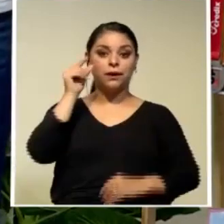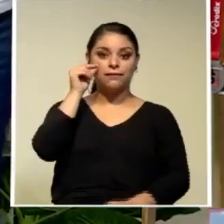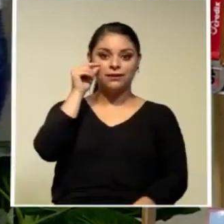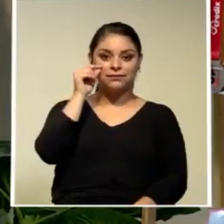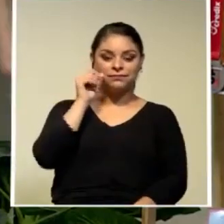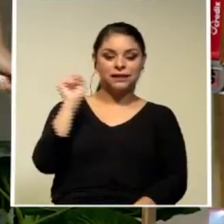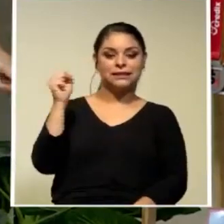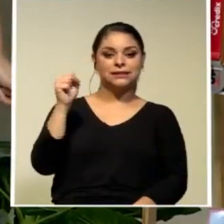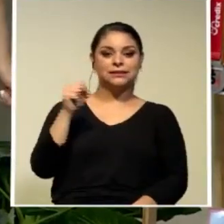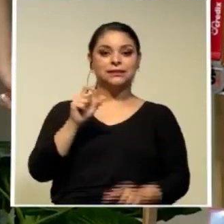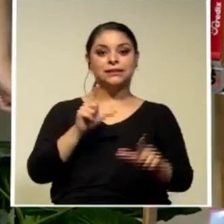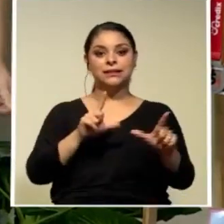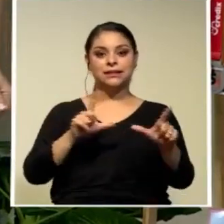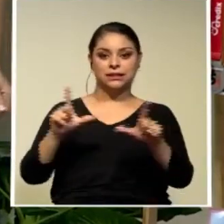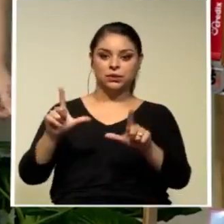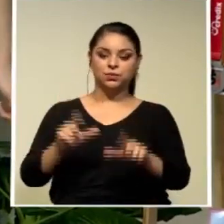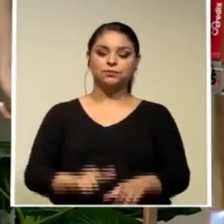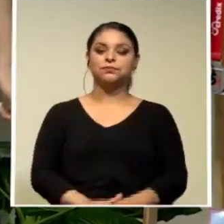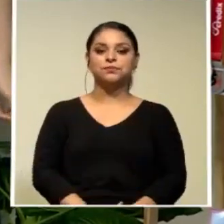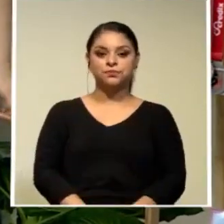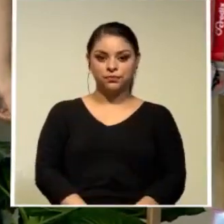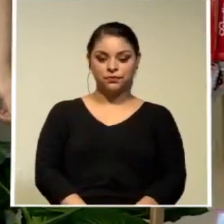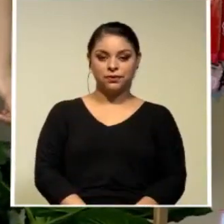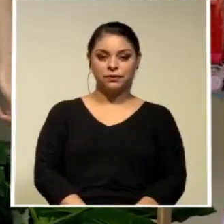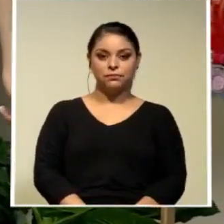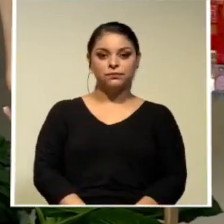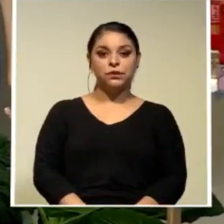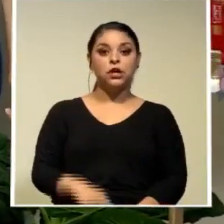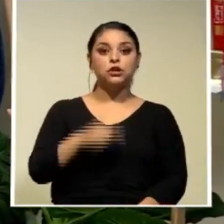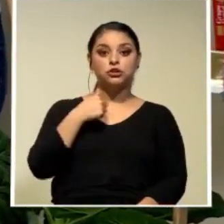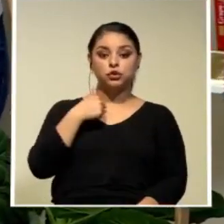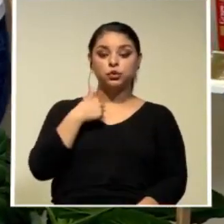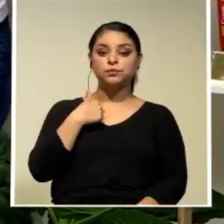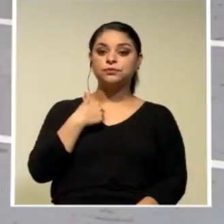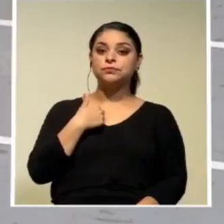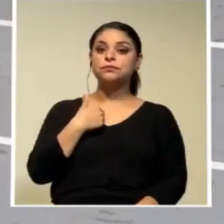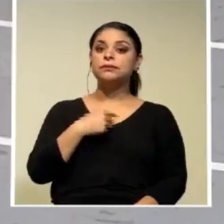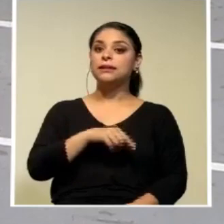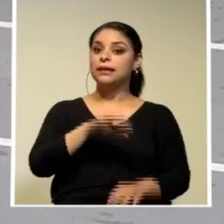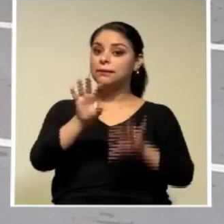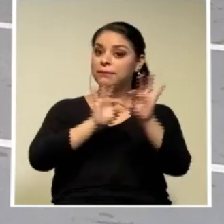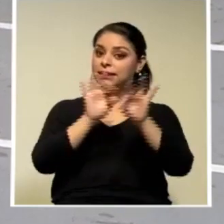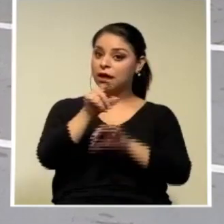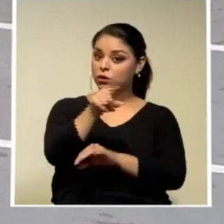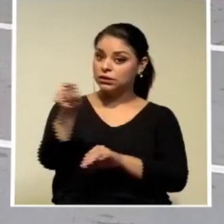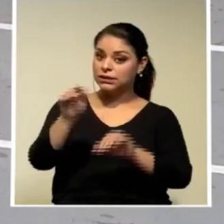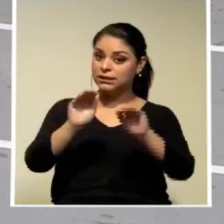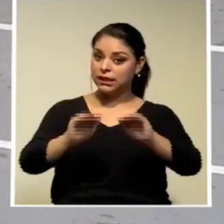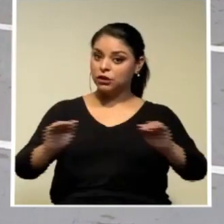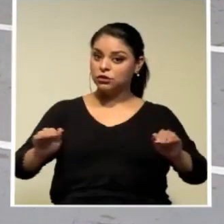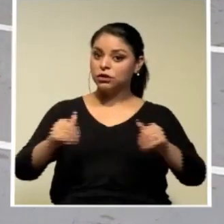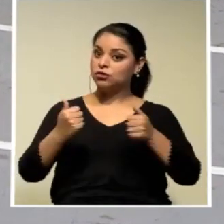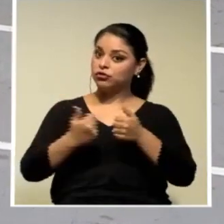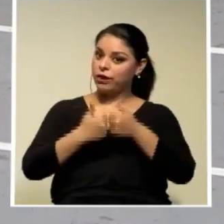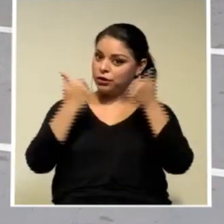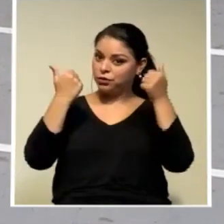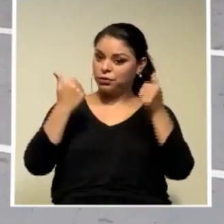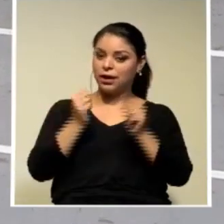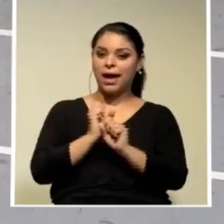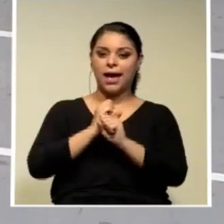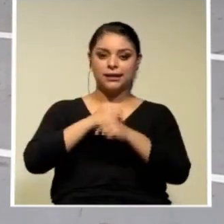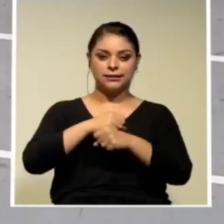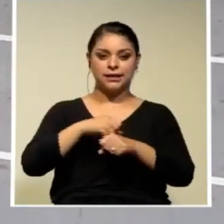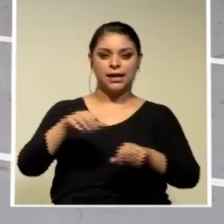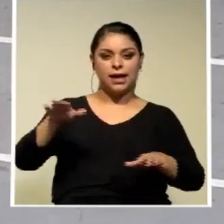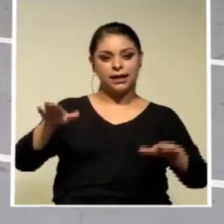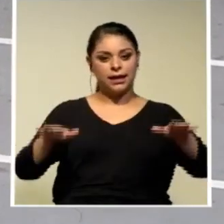listo. Ay, vamos a ver. Yo invité a los niños a un hacer reto, equilibrio. ¿Verdad? Ajá. Hacer equilibrio. ¿Vos crees